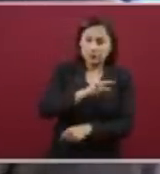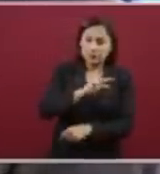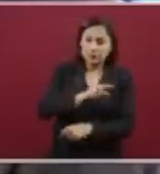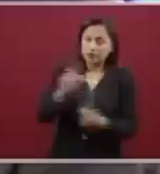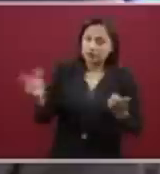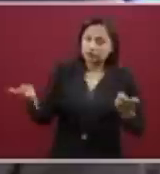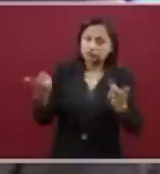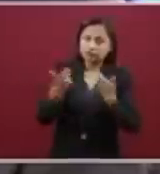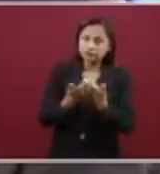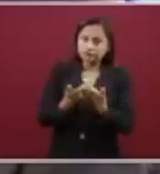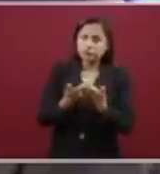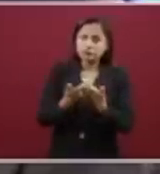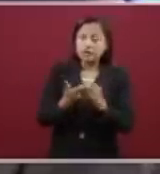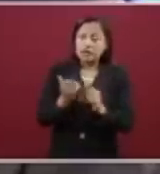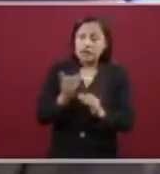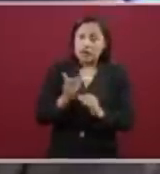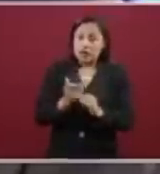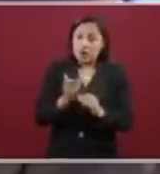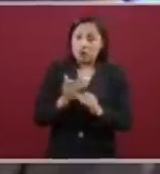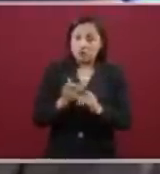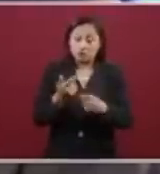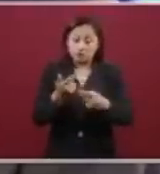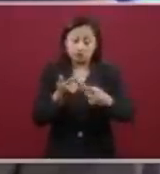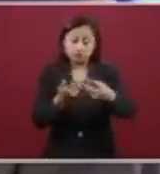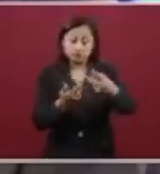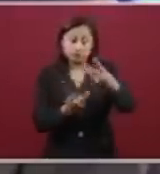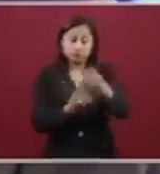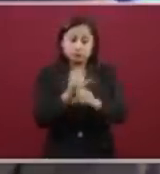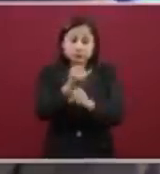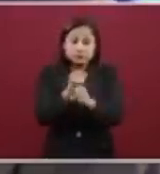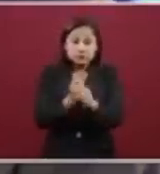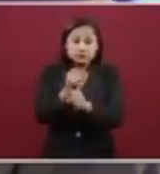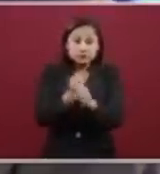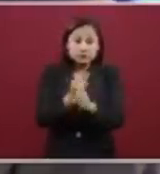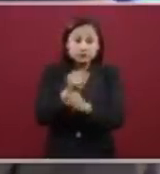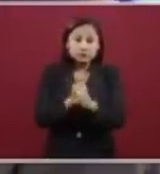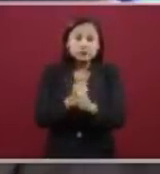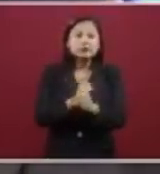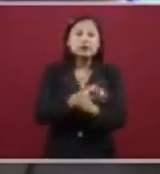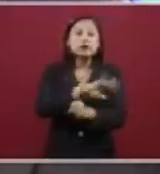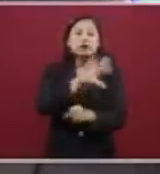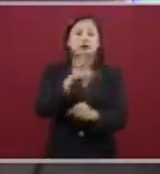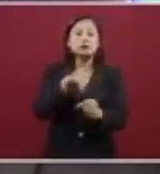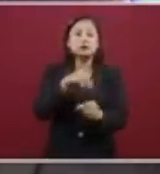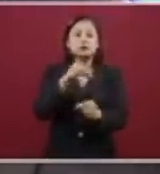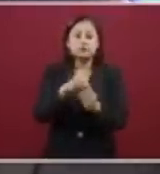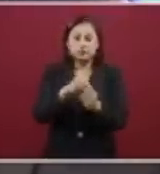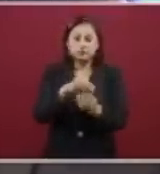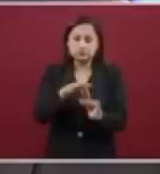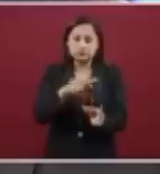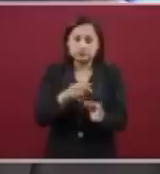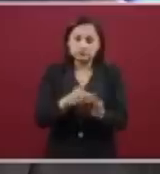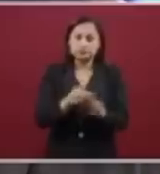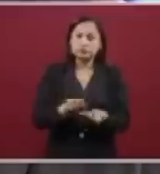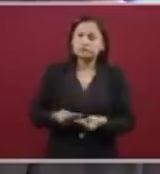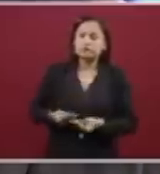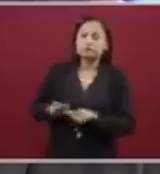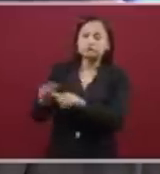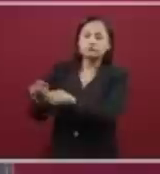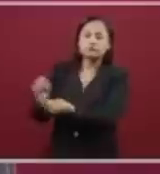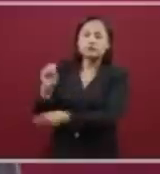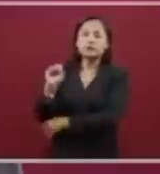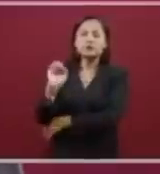analizados y en su momento se someterán a la secretaría de la función pública para su análisis y dictamen correspondiente